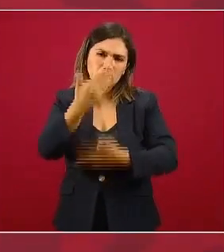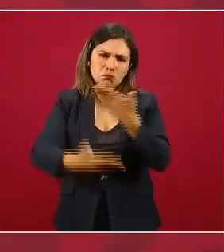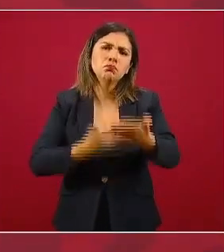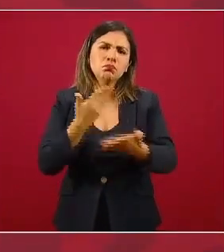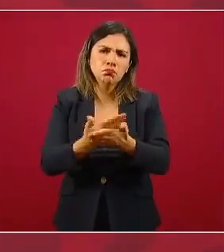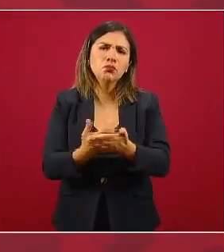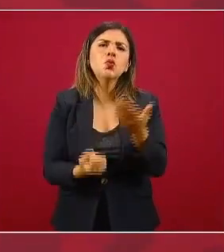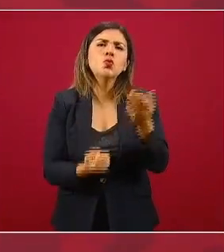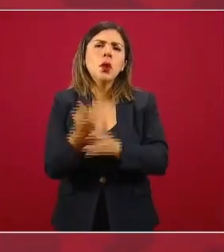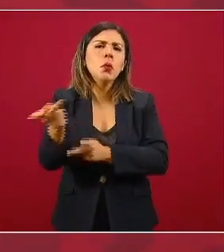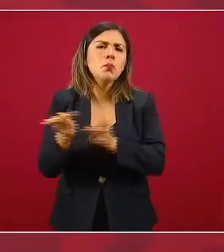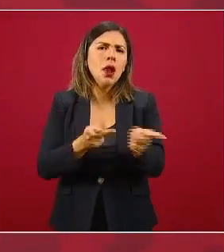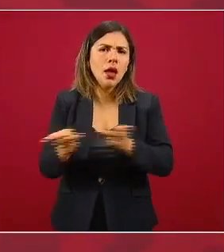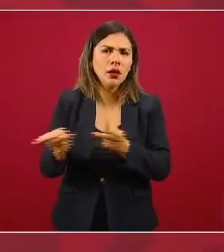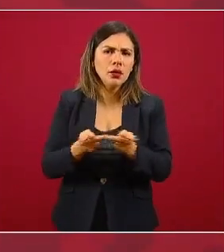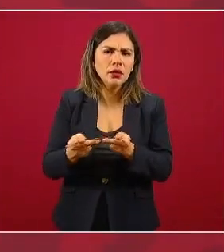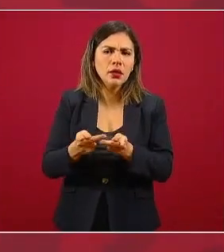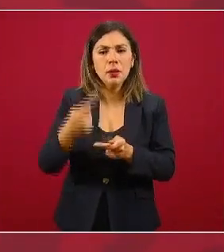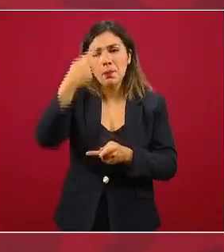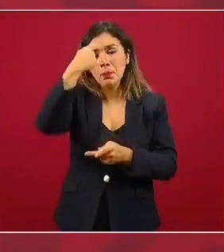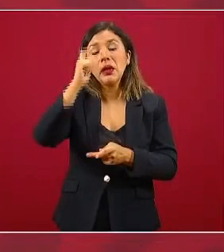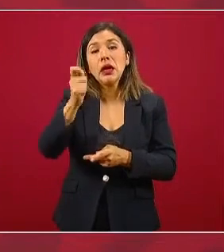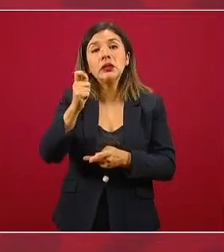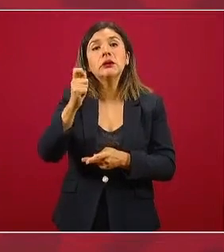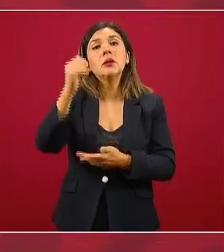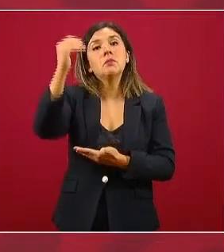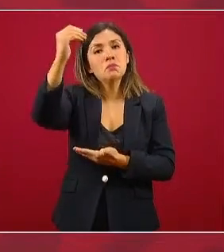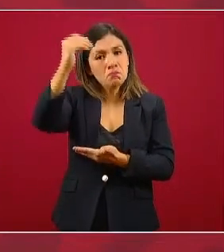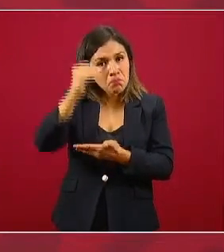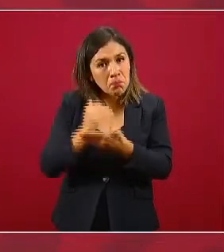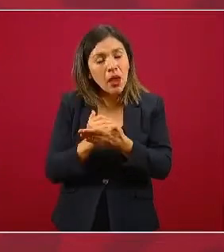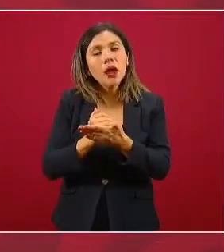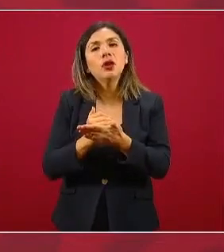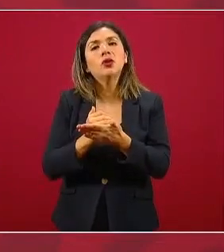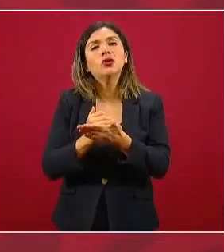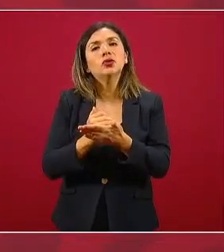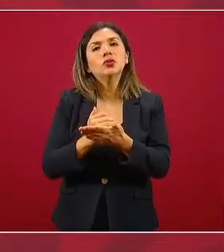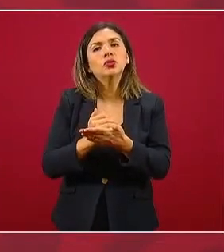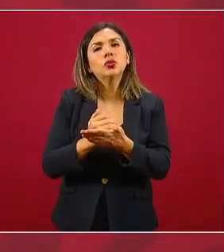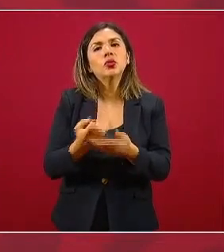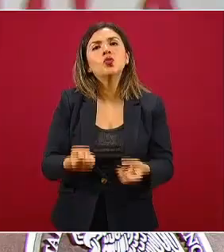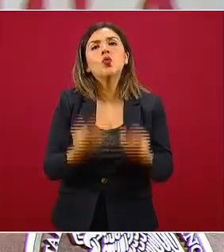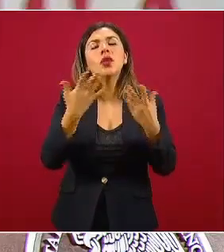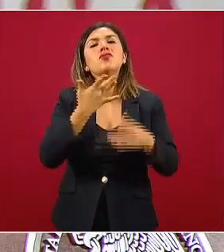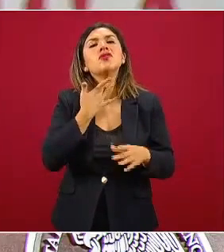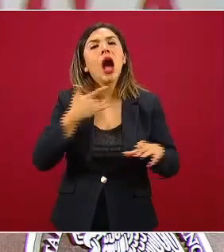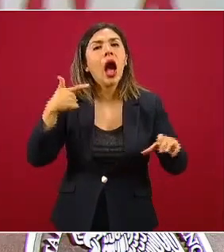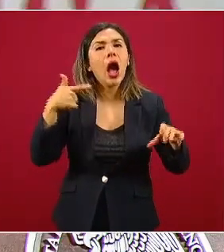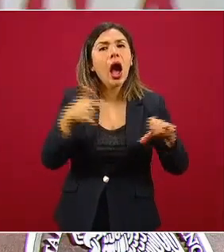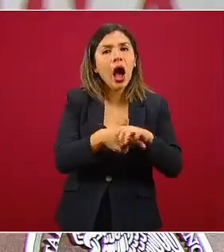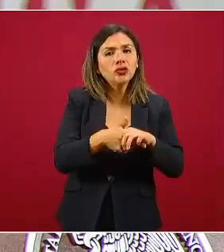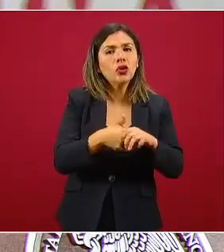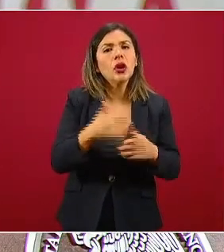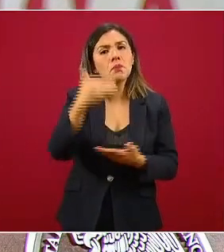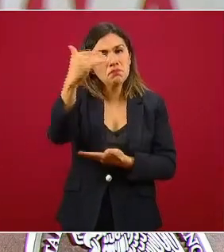sea, que disminuyó el volumen de gasolina